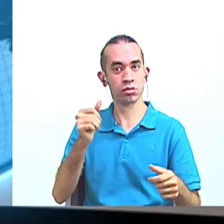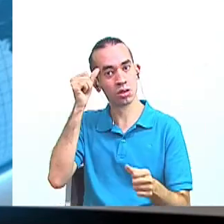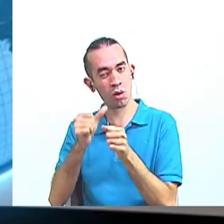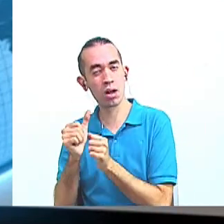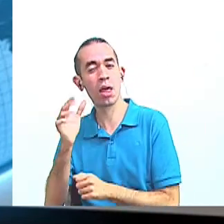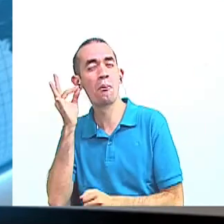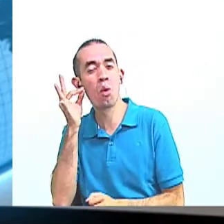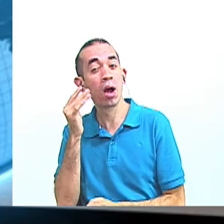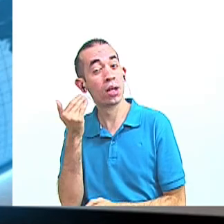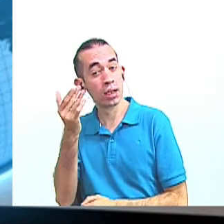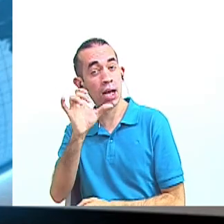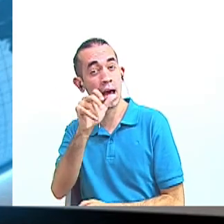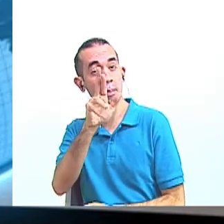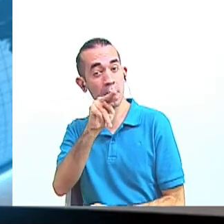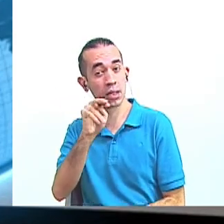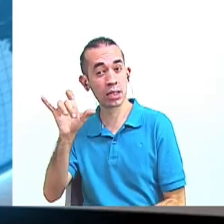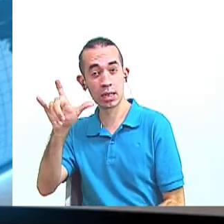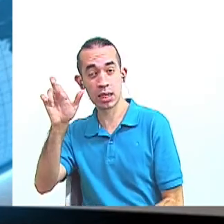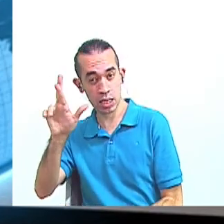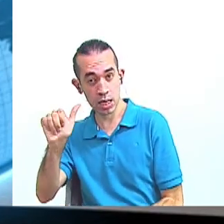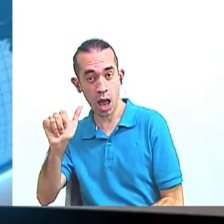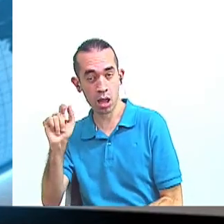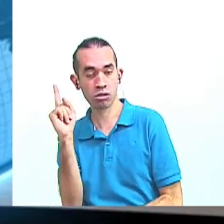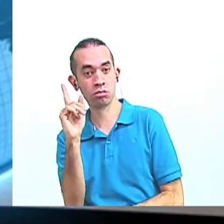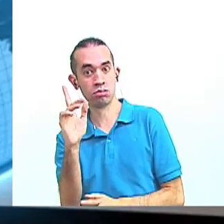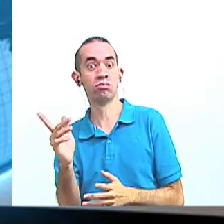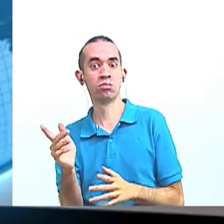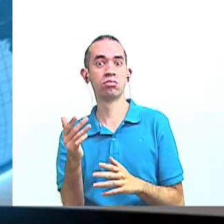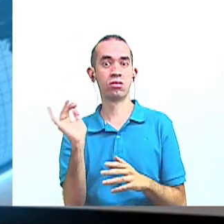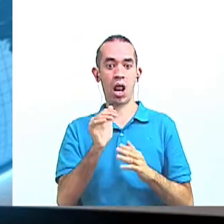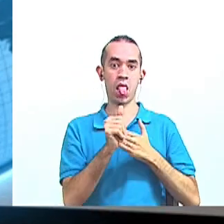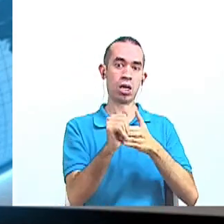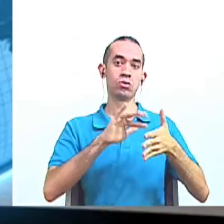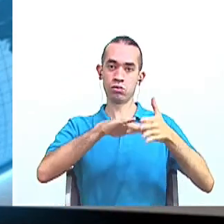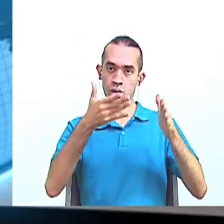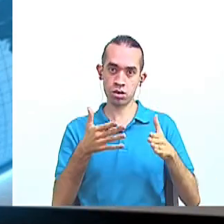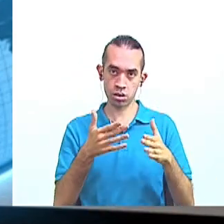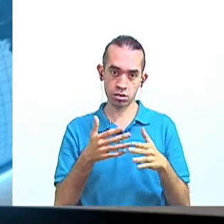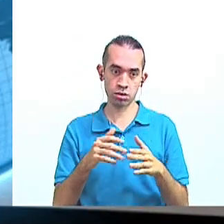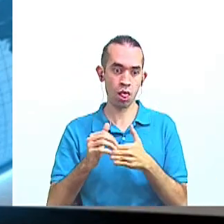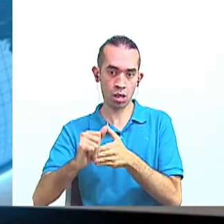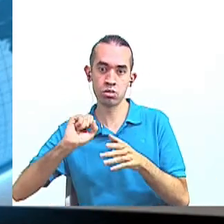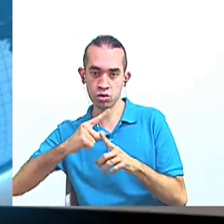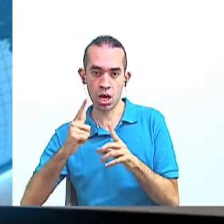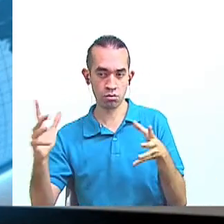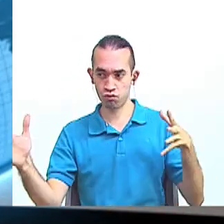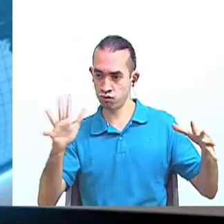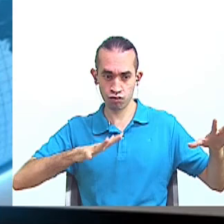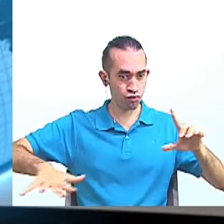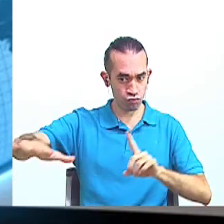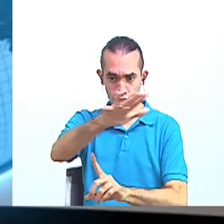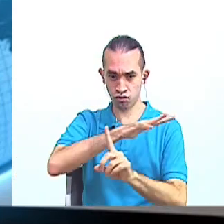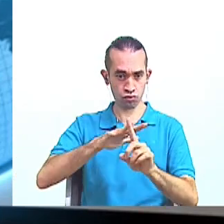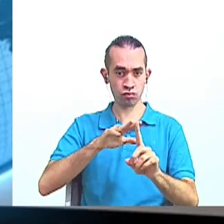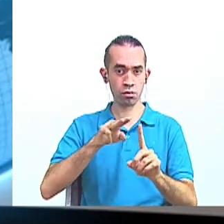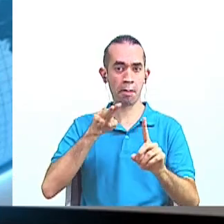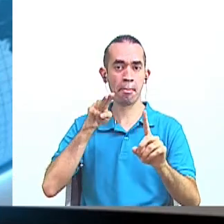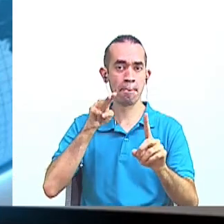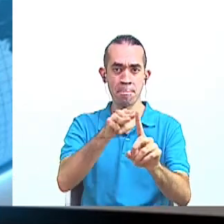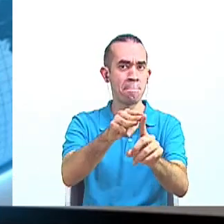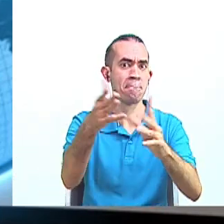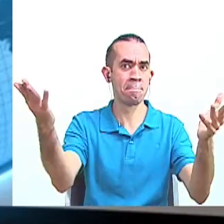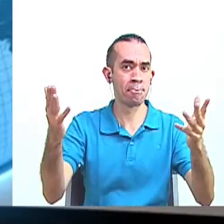líderes estudiantiles y líderes sociales que establecían un mensaje muy claro. Las clases